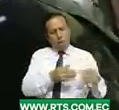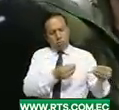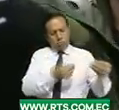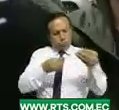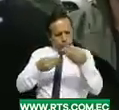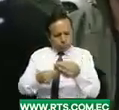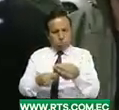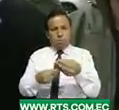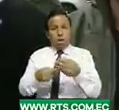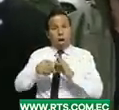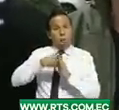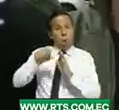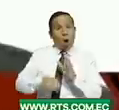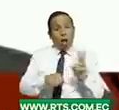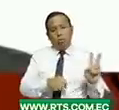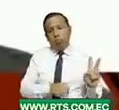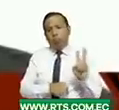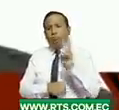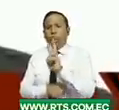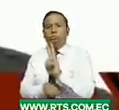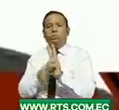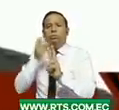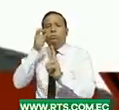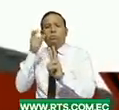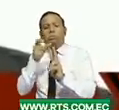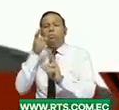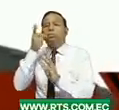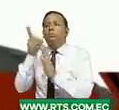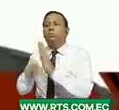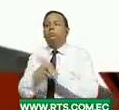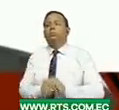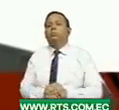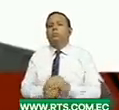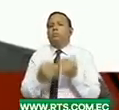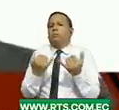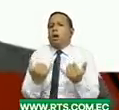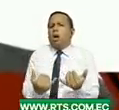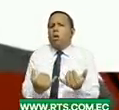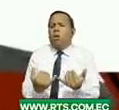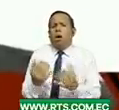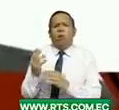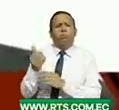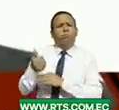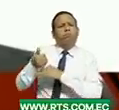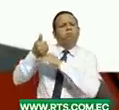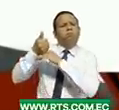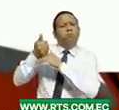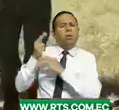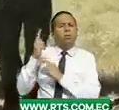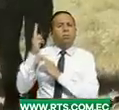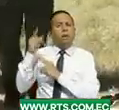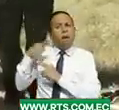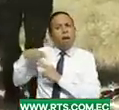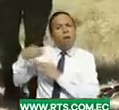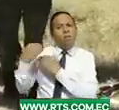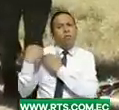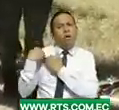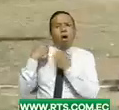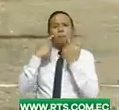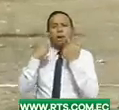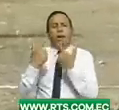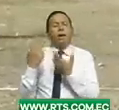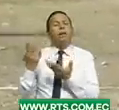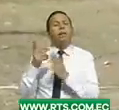fiscalía. Es responsabilidad de las autoridades de las Fuerzas Armadas poner las denuncias necesarias. Hay que aclarar que el supuesto caso de violencia